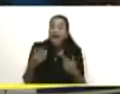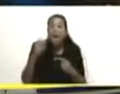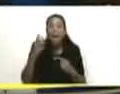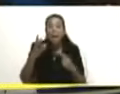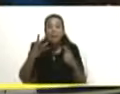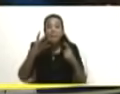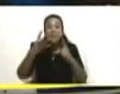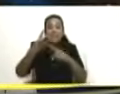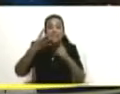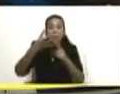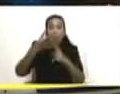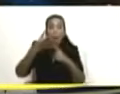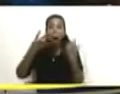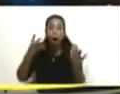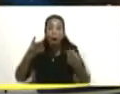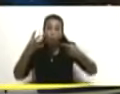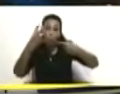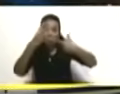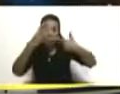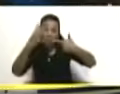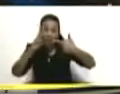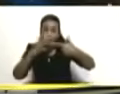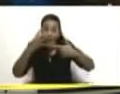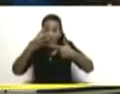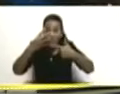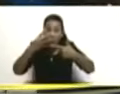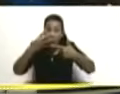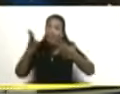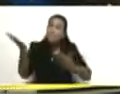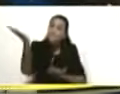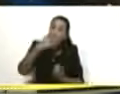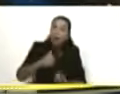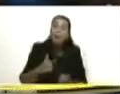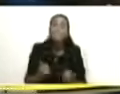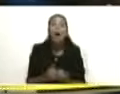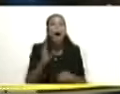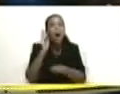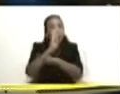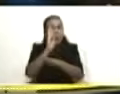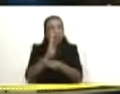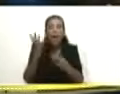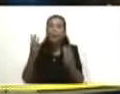vértice 4, muchachos, muchachas, vamos a